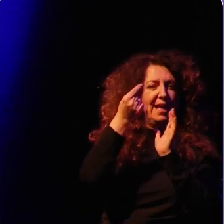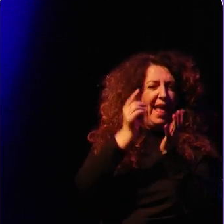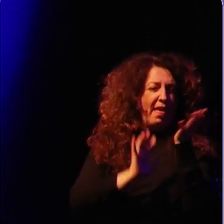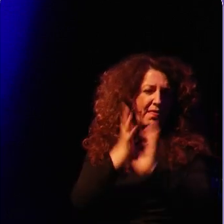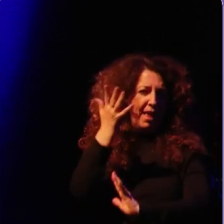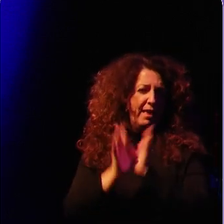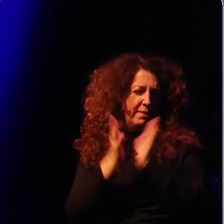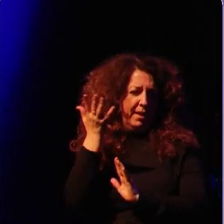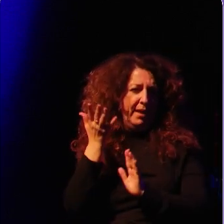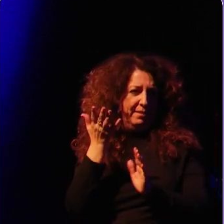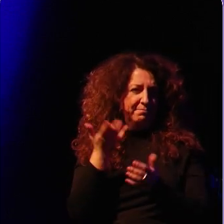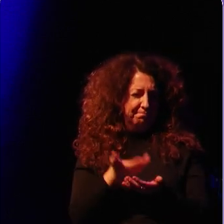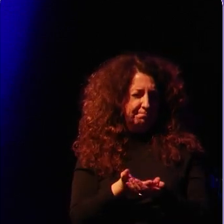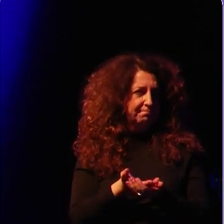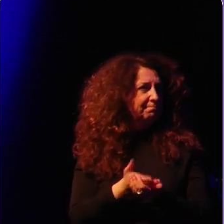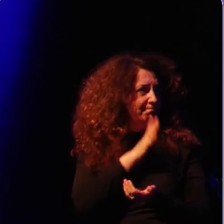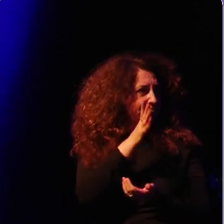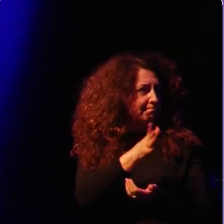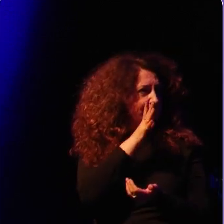Bien.